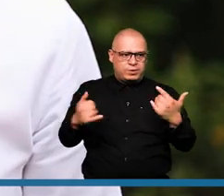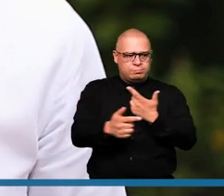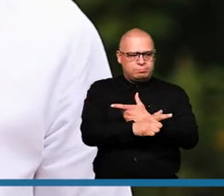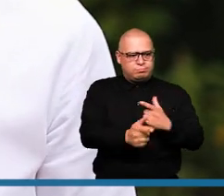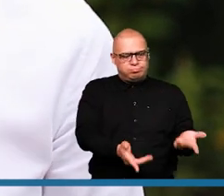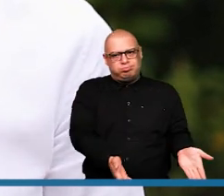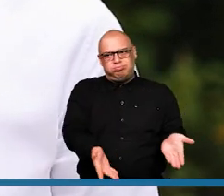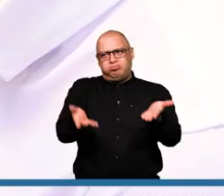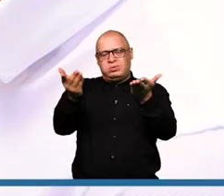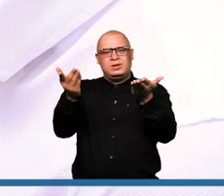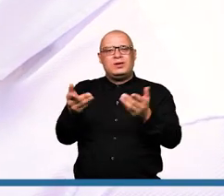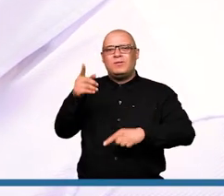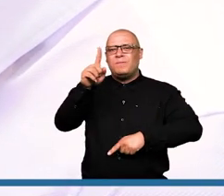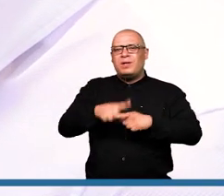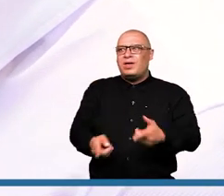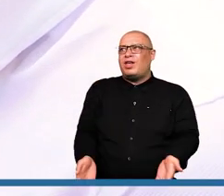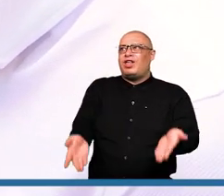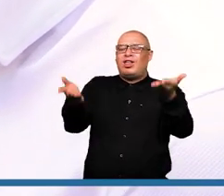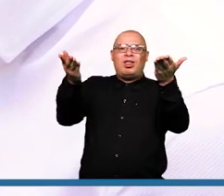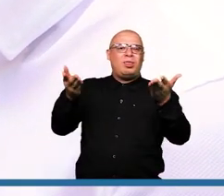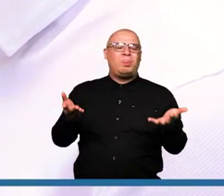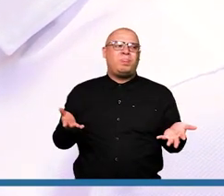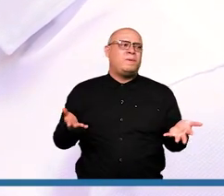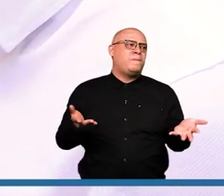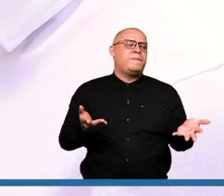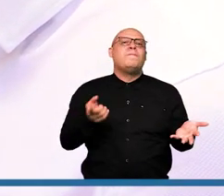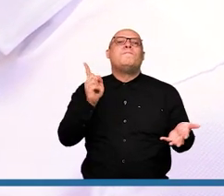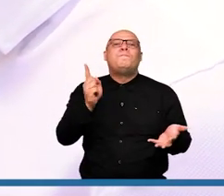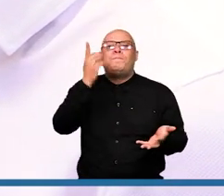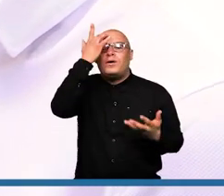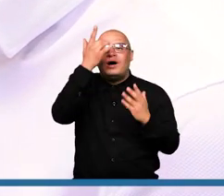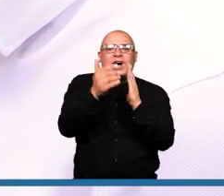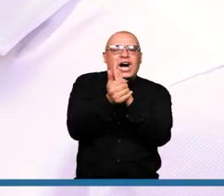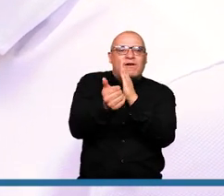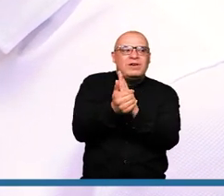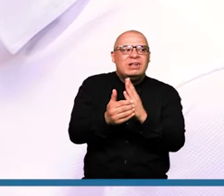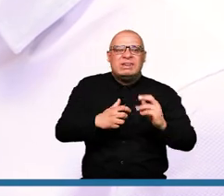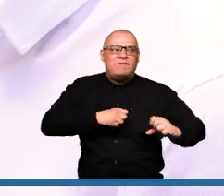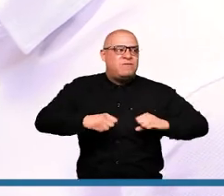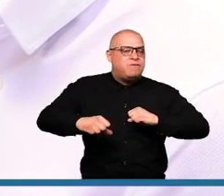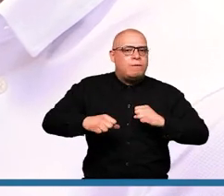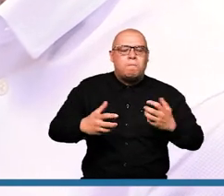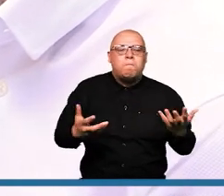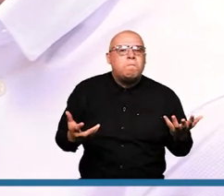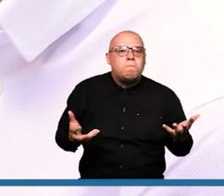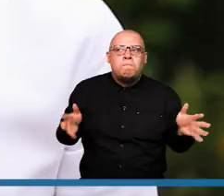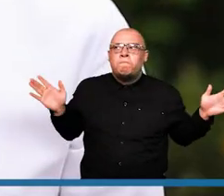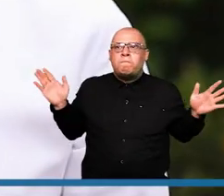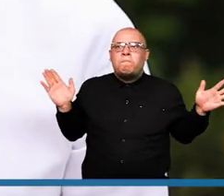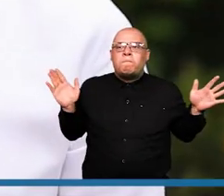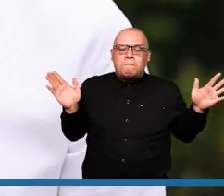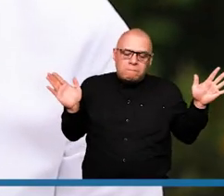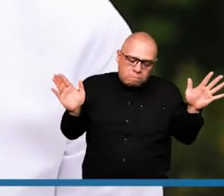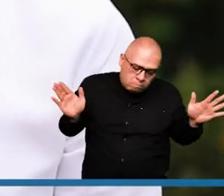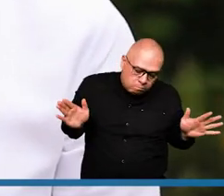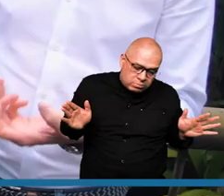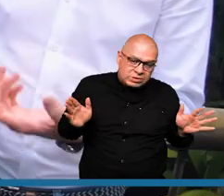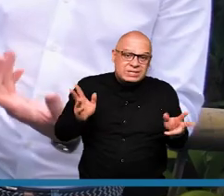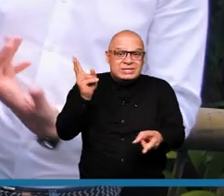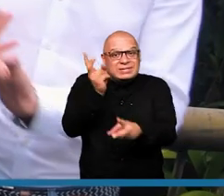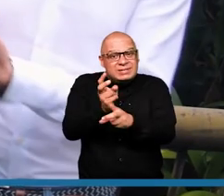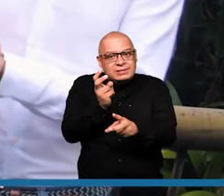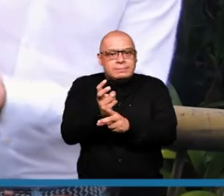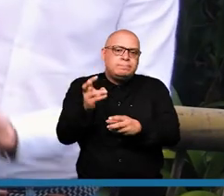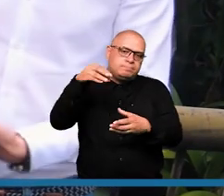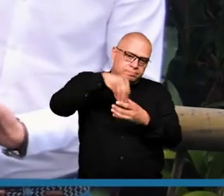liberación controlada no es posible y es producto de haberse perdido esas capacidades o habilidades naturales que ellos tienen. Y creo que es una oportunidad también para